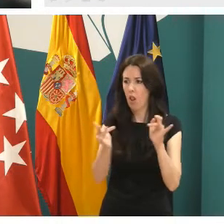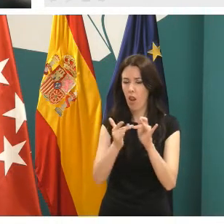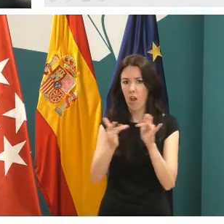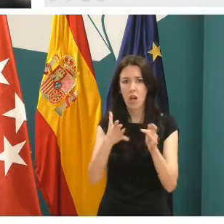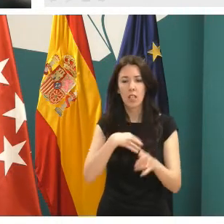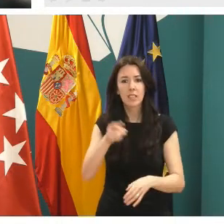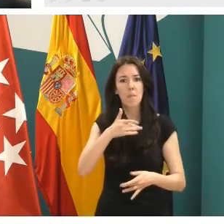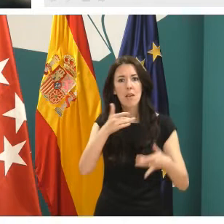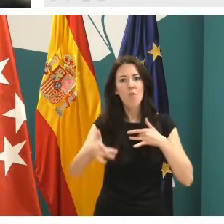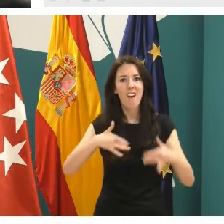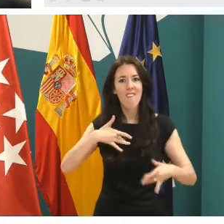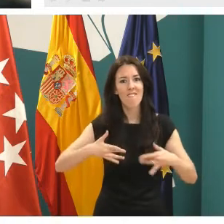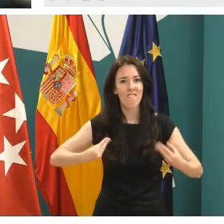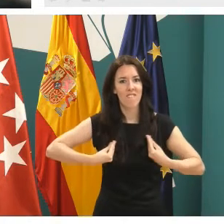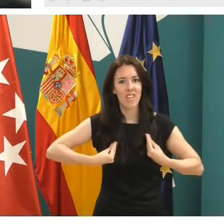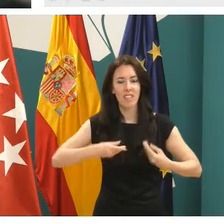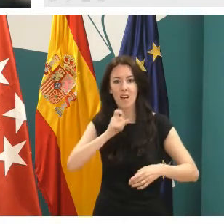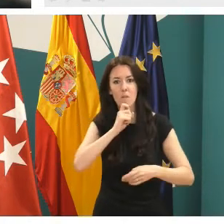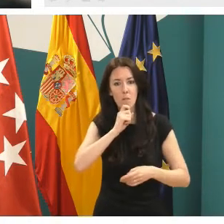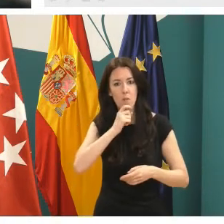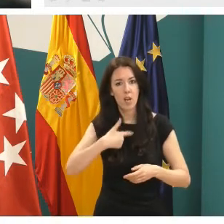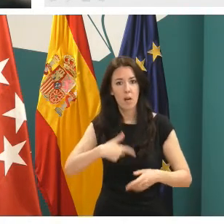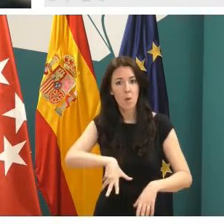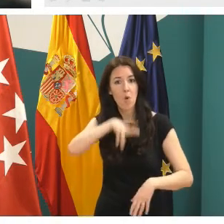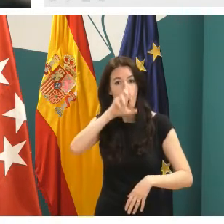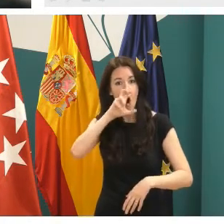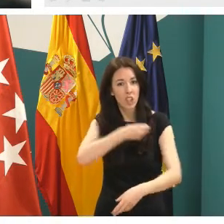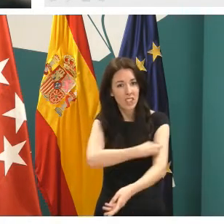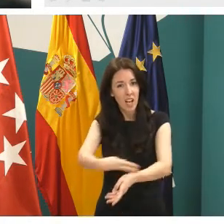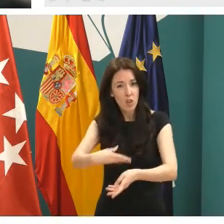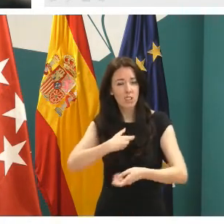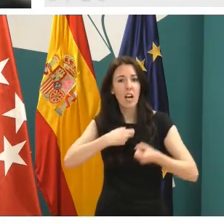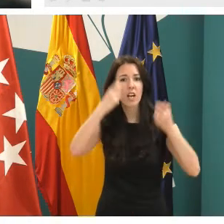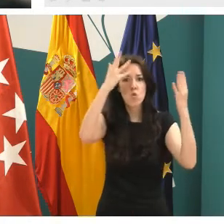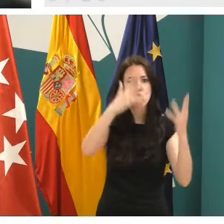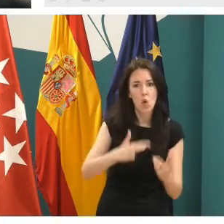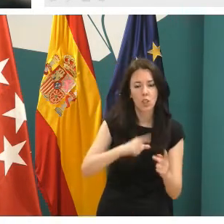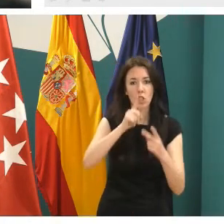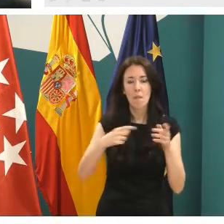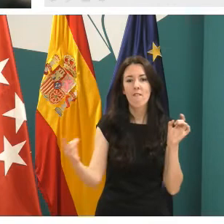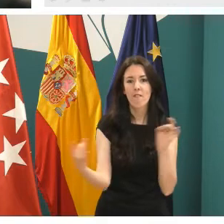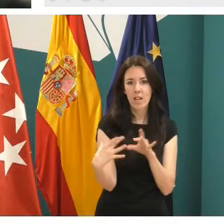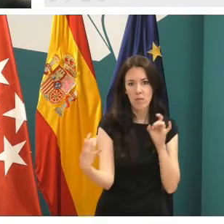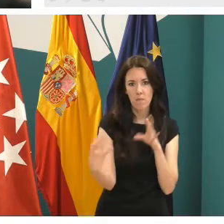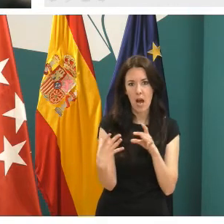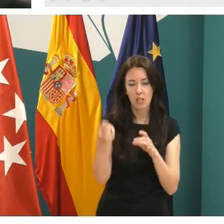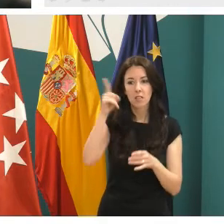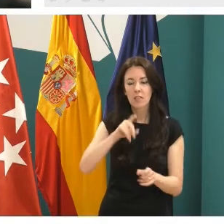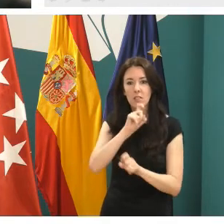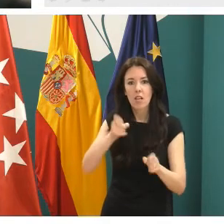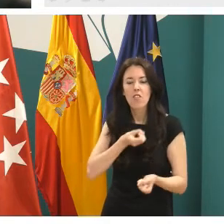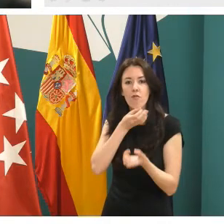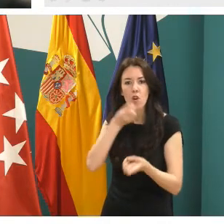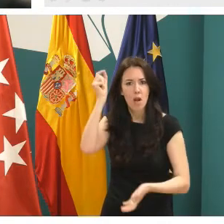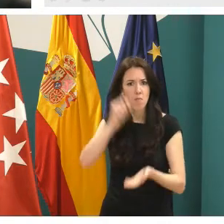constantes vitales tan importantes como los niveles de saturación de oxígeno, tener un feedback y poder informarlo